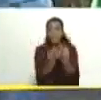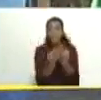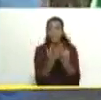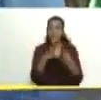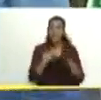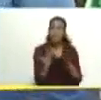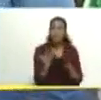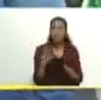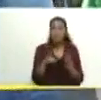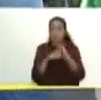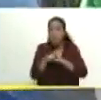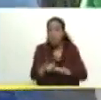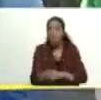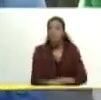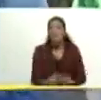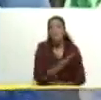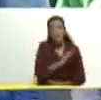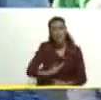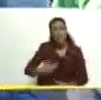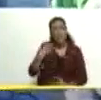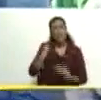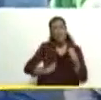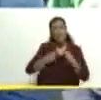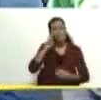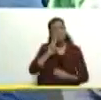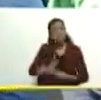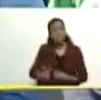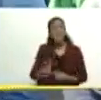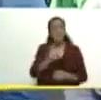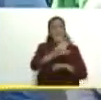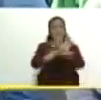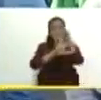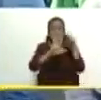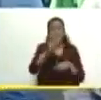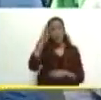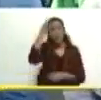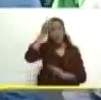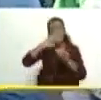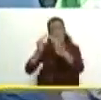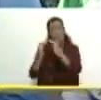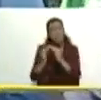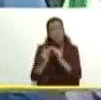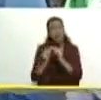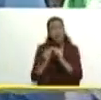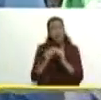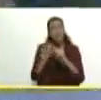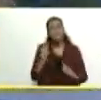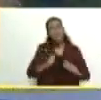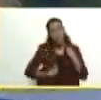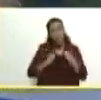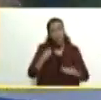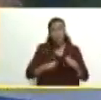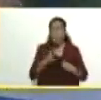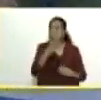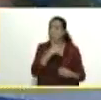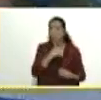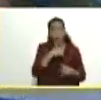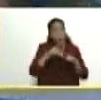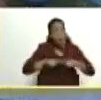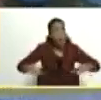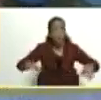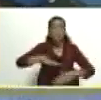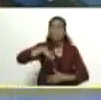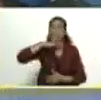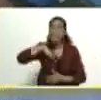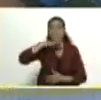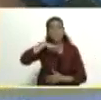hora que quieran. De hecho, presidente, vemos con preocupación, nuestros 5 consejos comunales siempre hemos tenido esa preocupación porque no tenemos los espacios